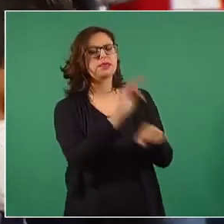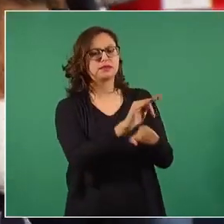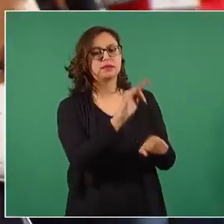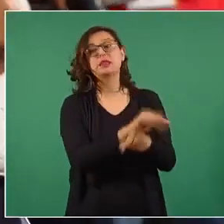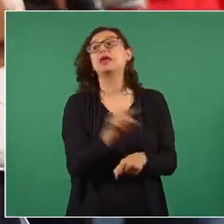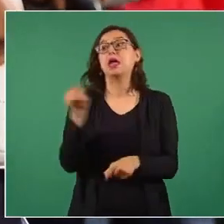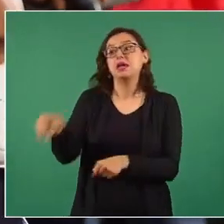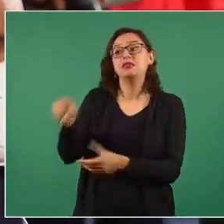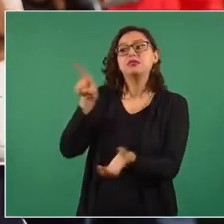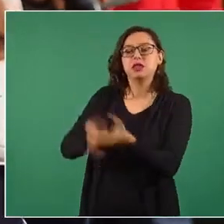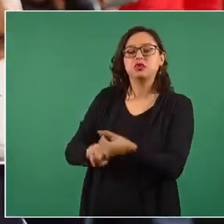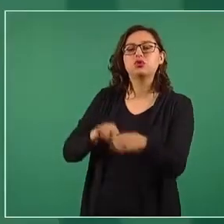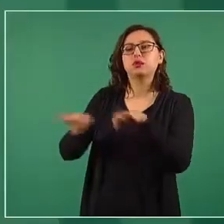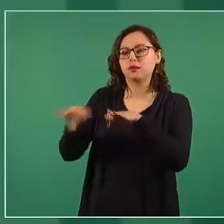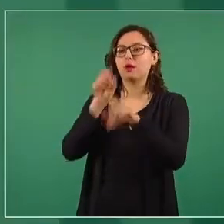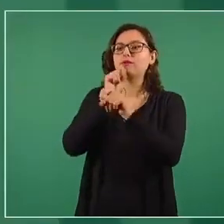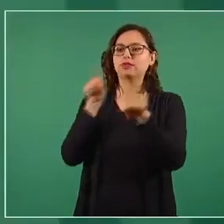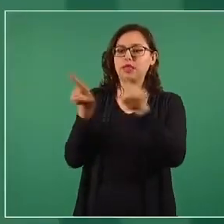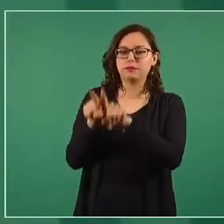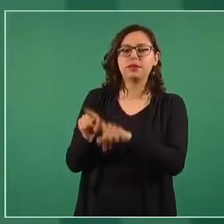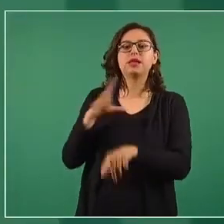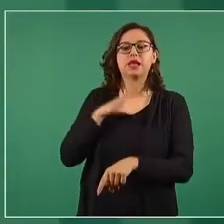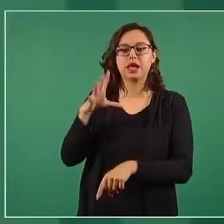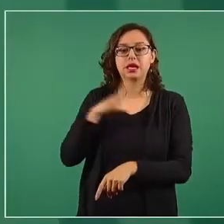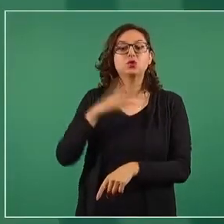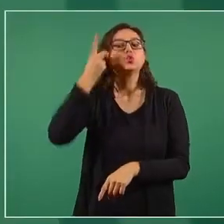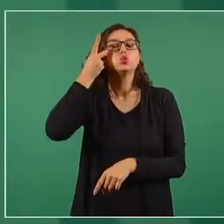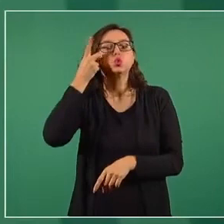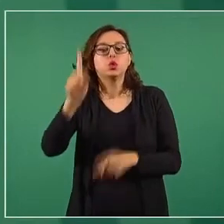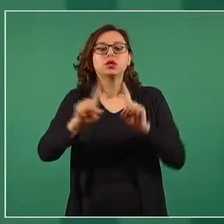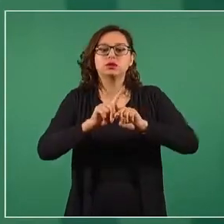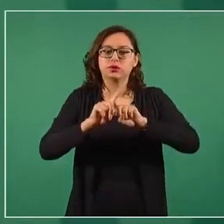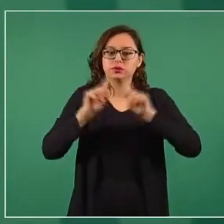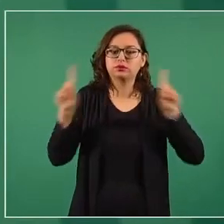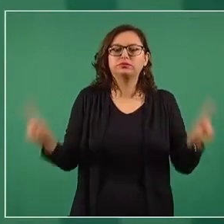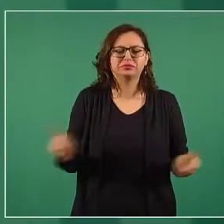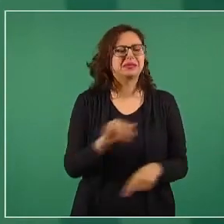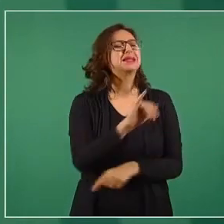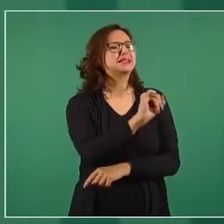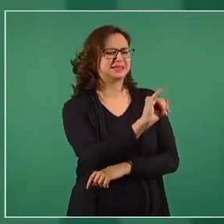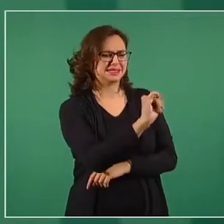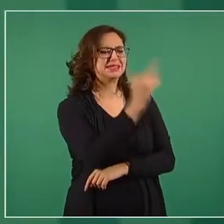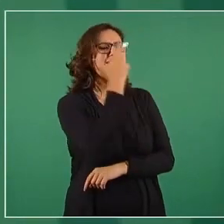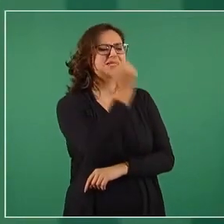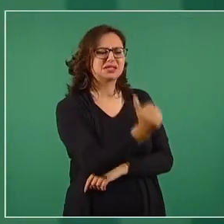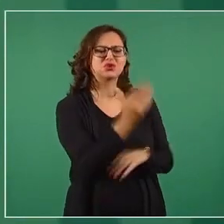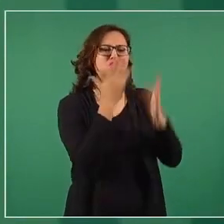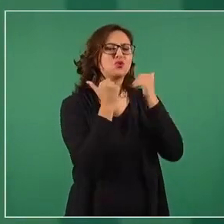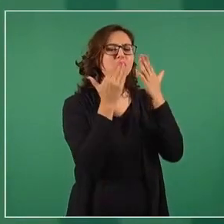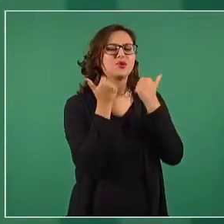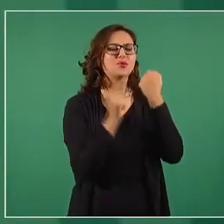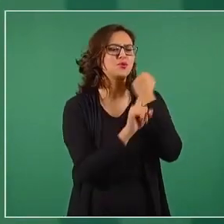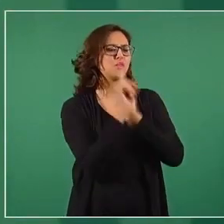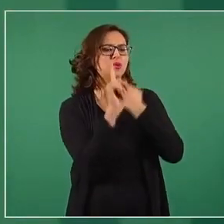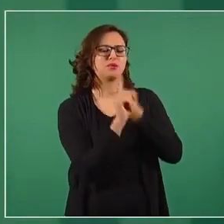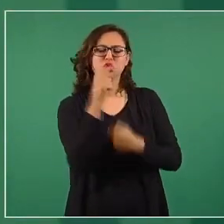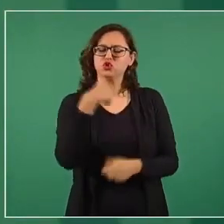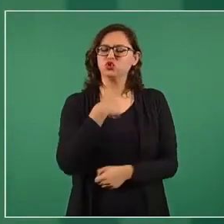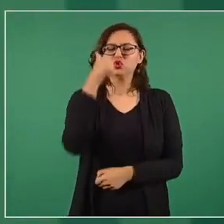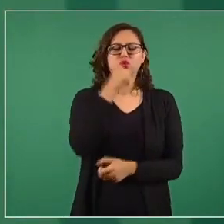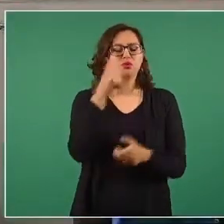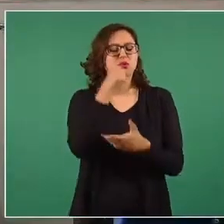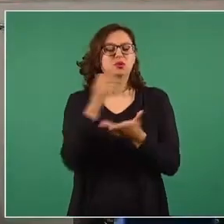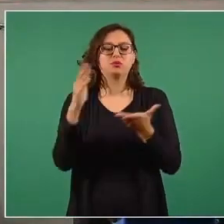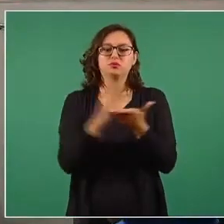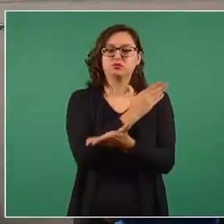los hay. Sí, los medios, sí, los dueños es otra cosa. Sí, sí, sí. Porque, pero eso no hay problema porque yo siempre distingo. Ah, bueno, porque usted